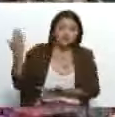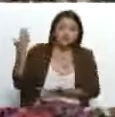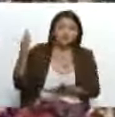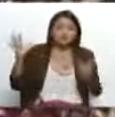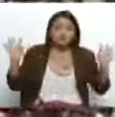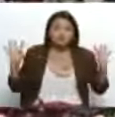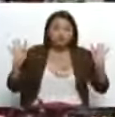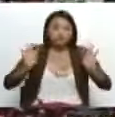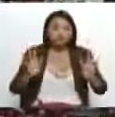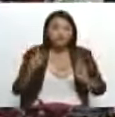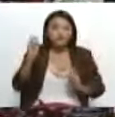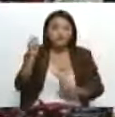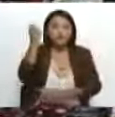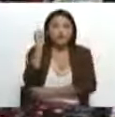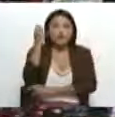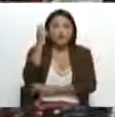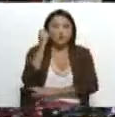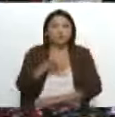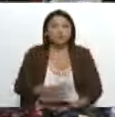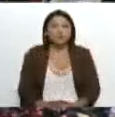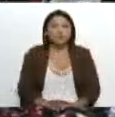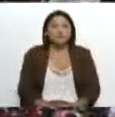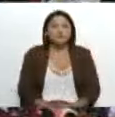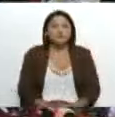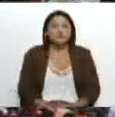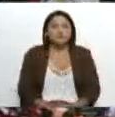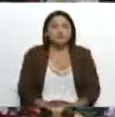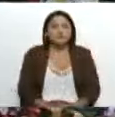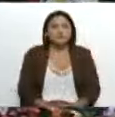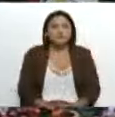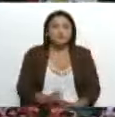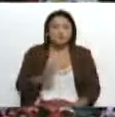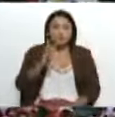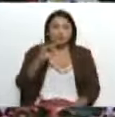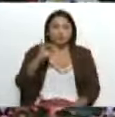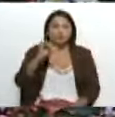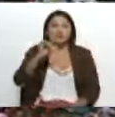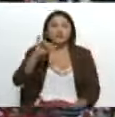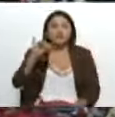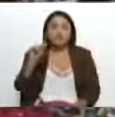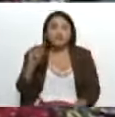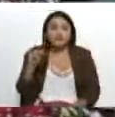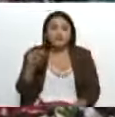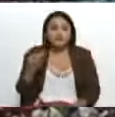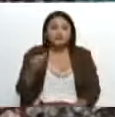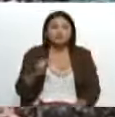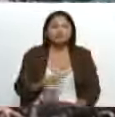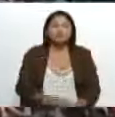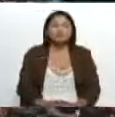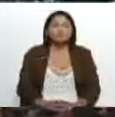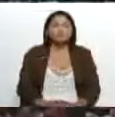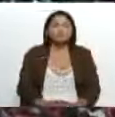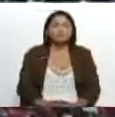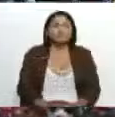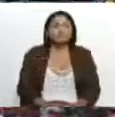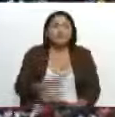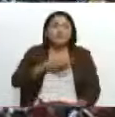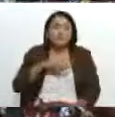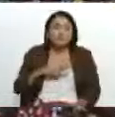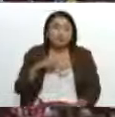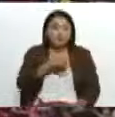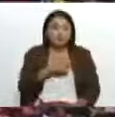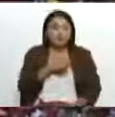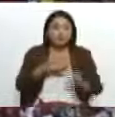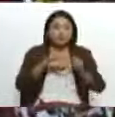diputados y diputadas. William Fariña, que forma parte de la Comisión Especial para la Defensa del Esequibo.